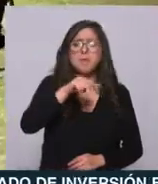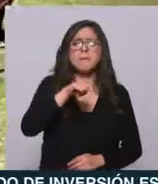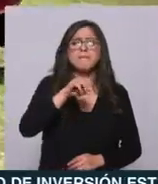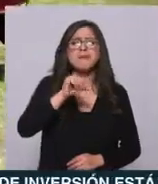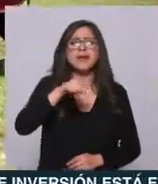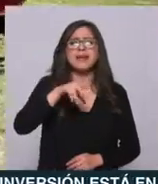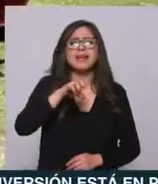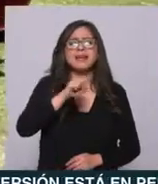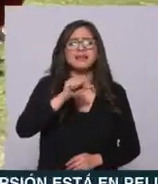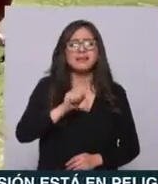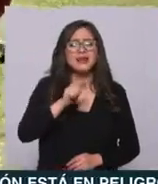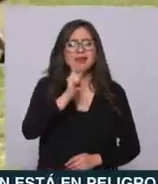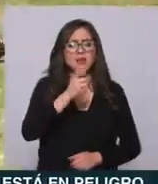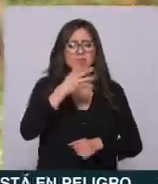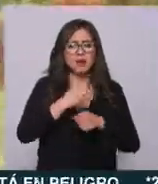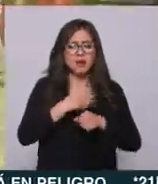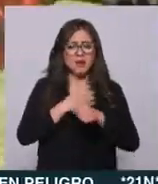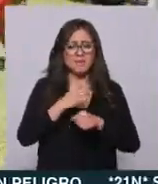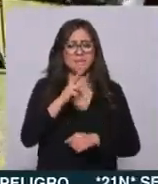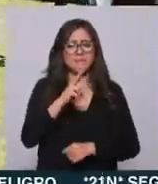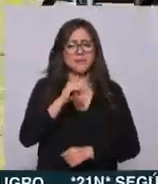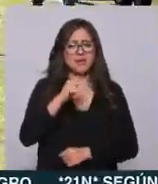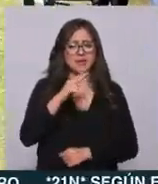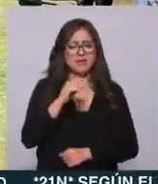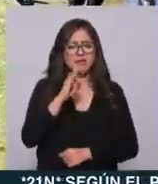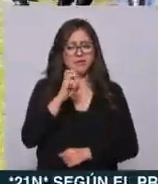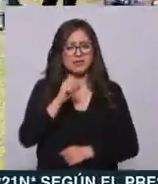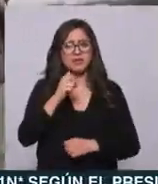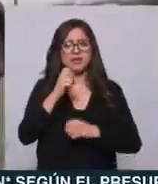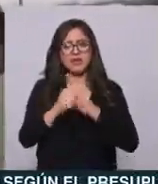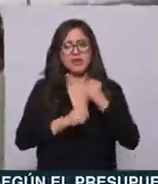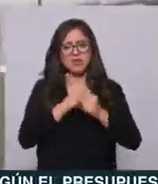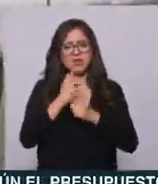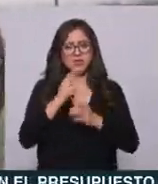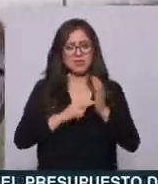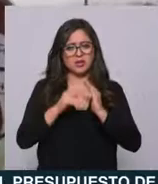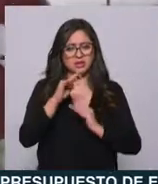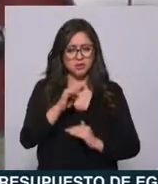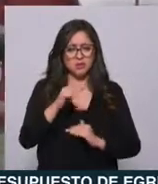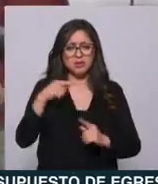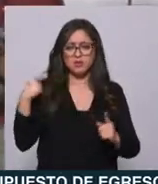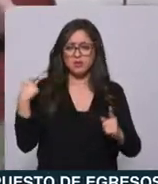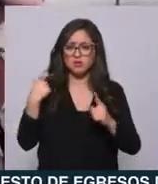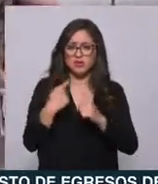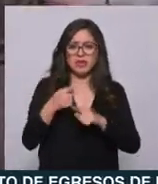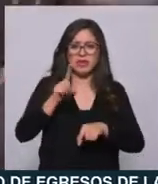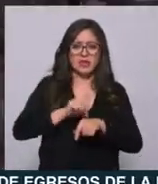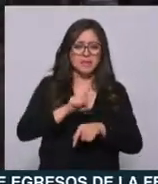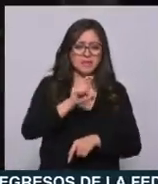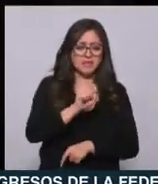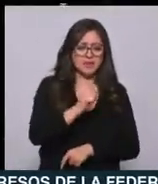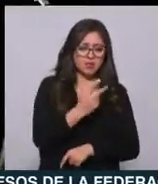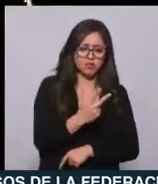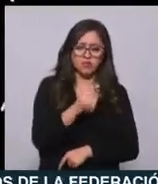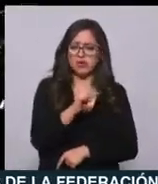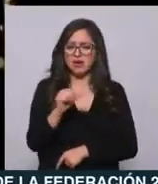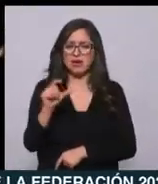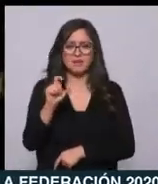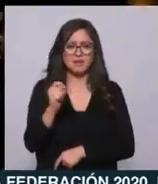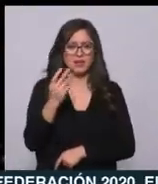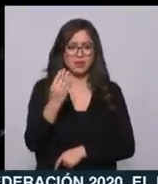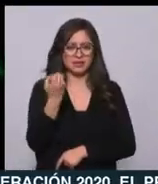recibirá a la cuarta edición del Viking Fest, edición 2019. Se va a llevar a cabo los próximos días 28 y 29 de septiembre.